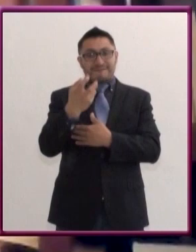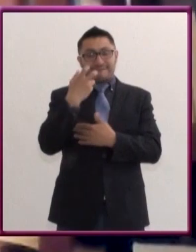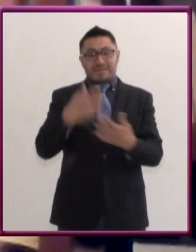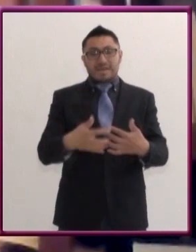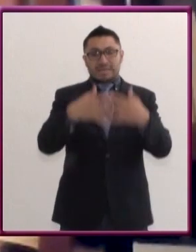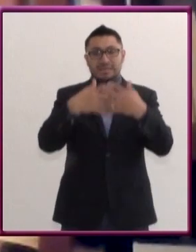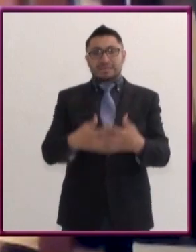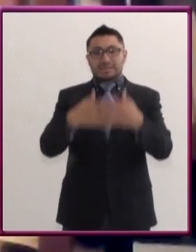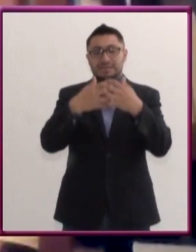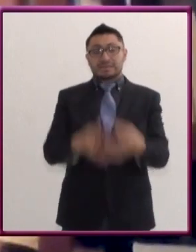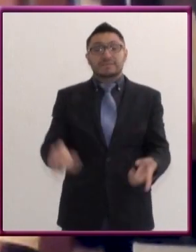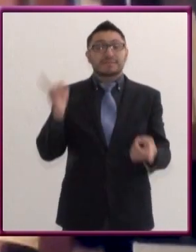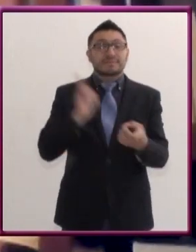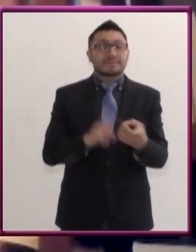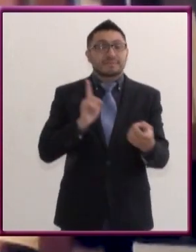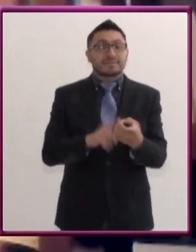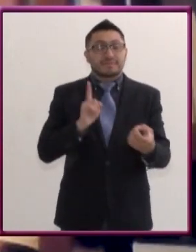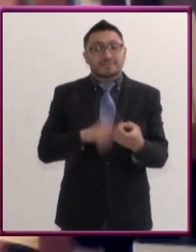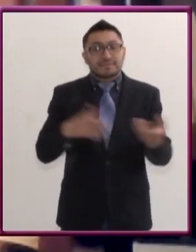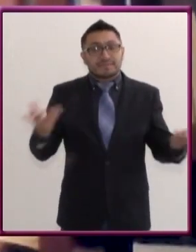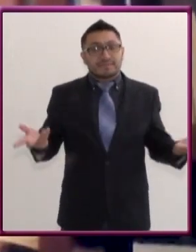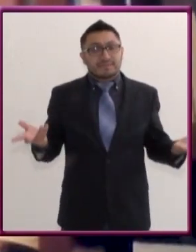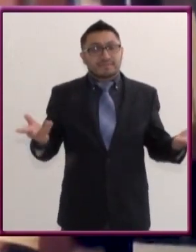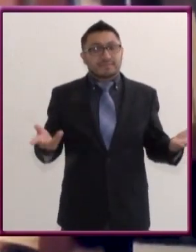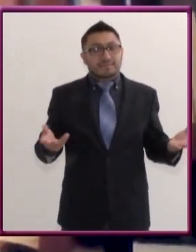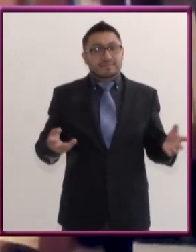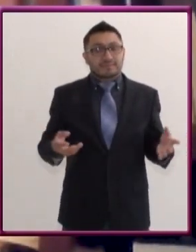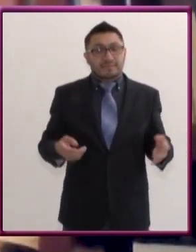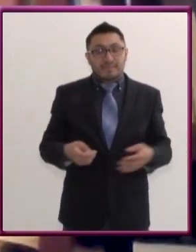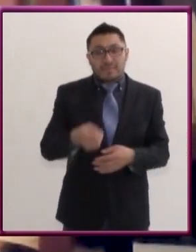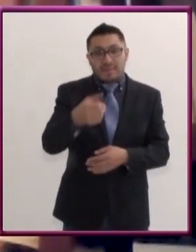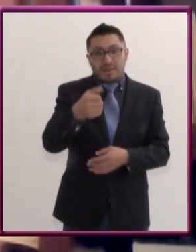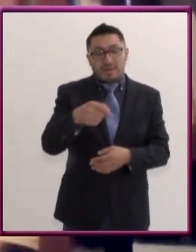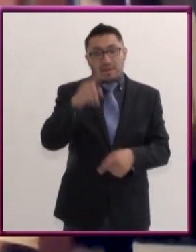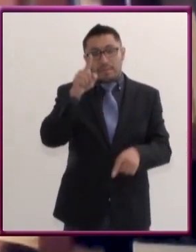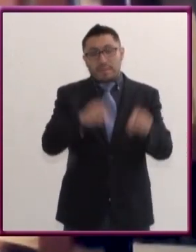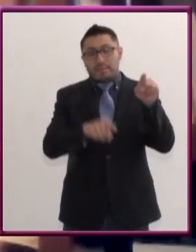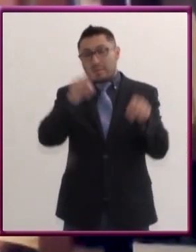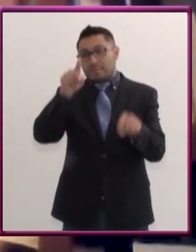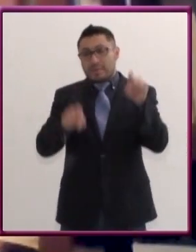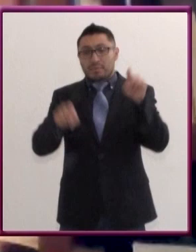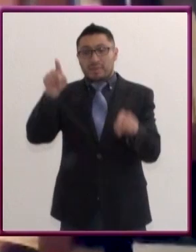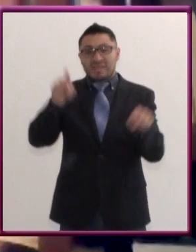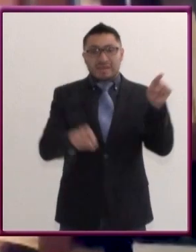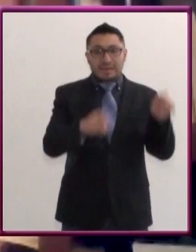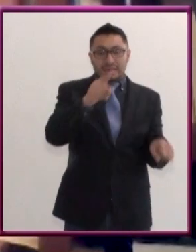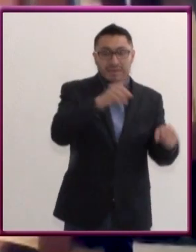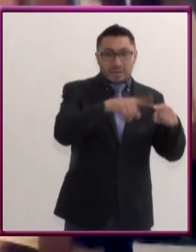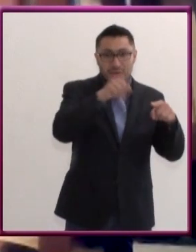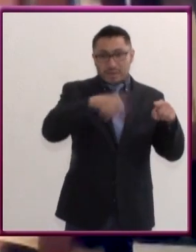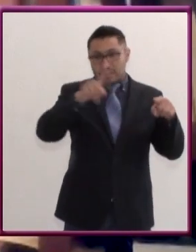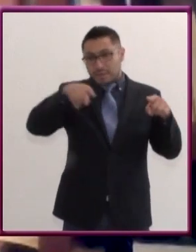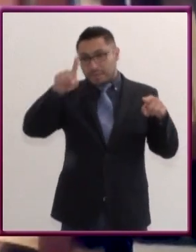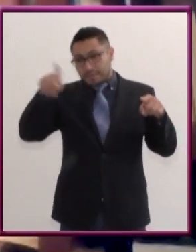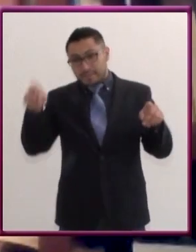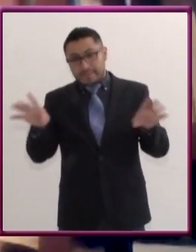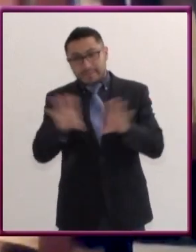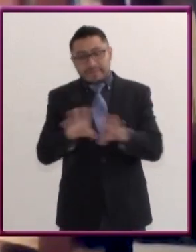esos sistemas en donde las pequeñas variaciones de las condiciones